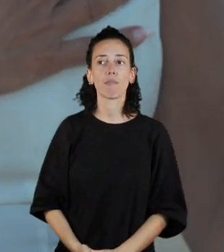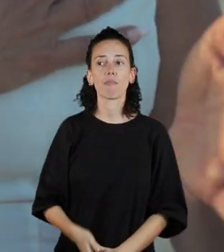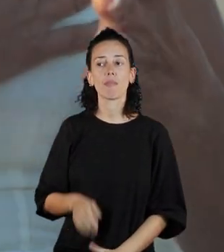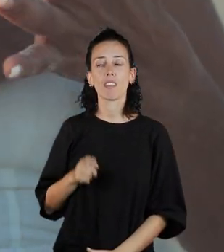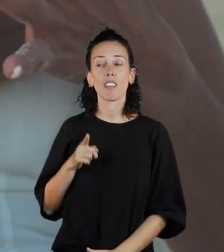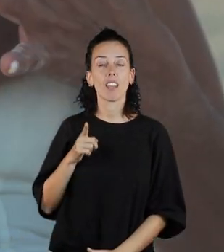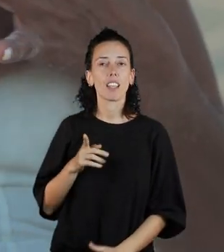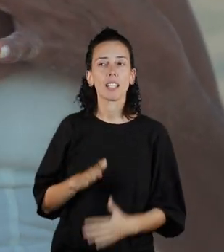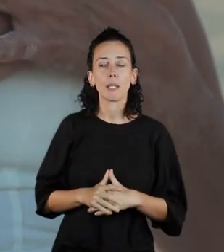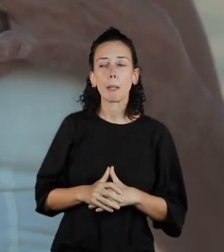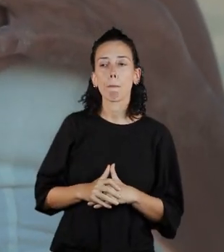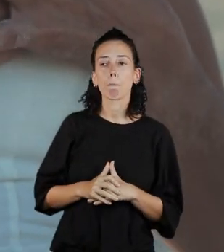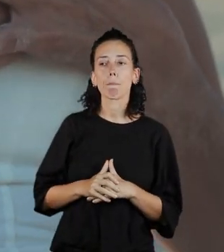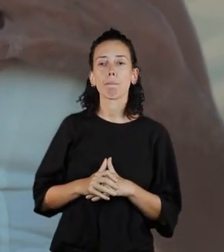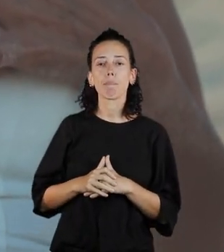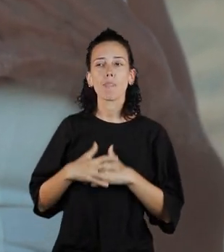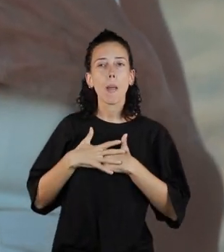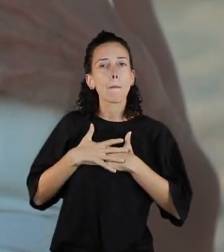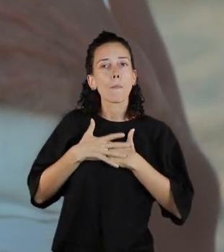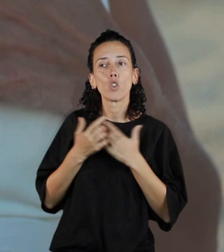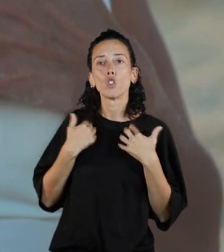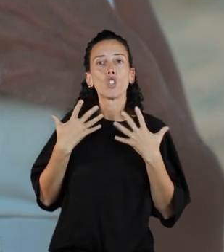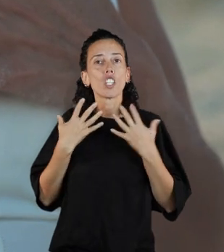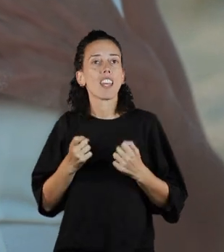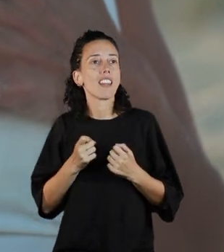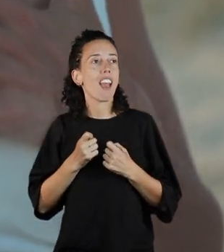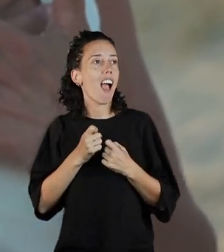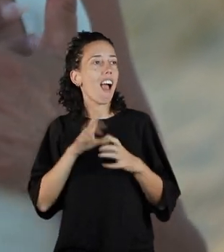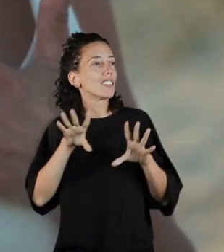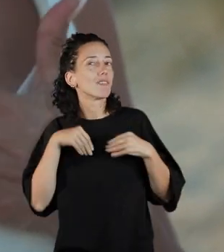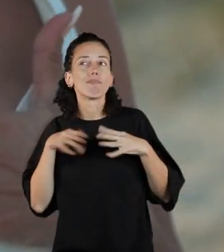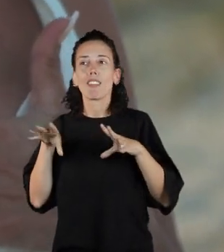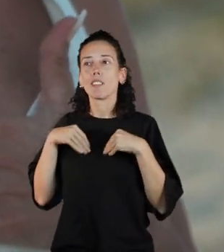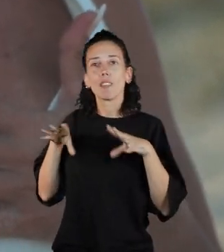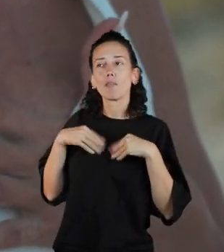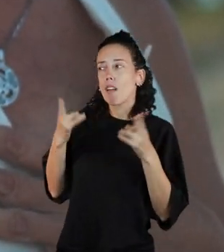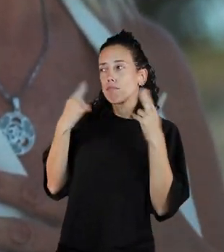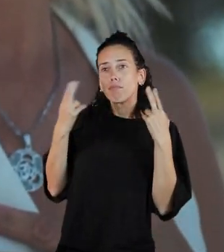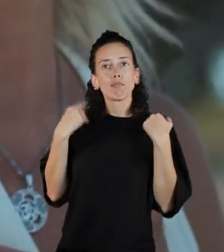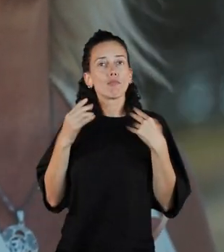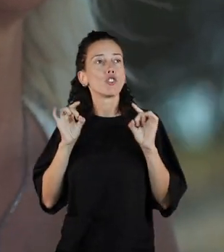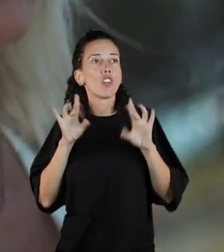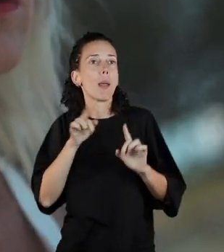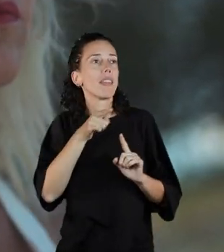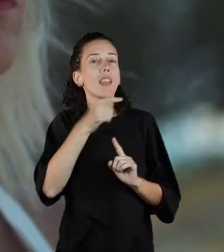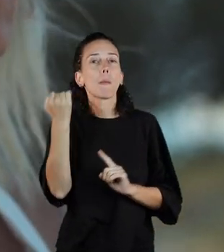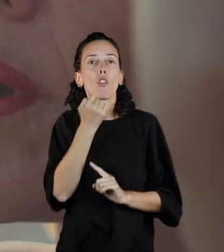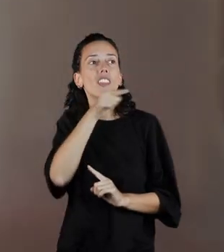que fue un amor en el que quería complacer. Y dejé de escucharme.